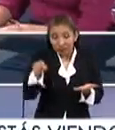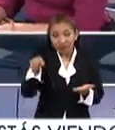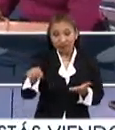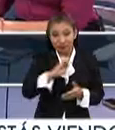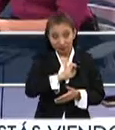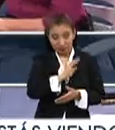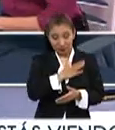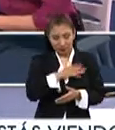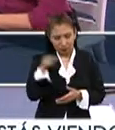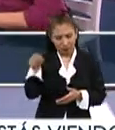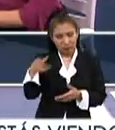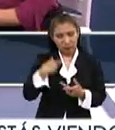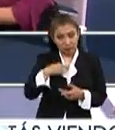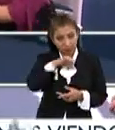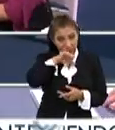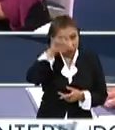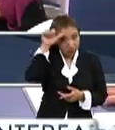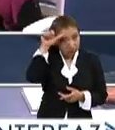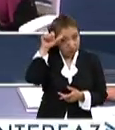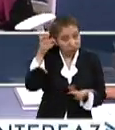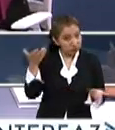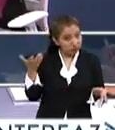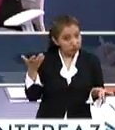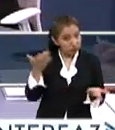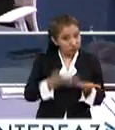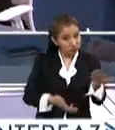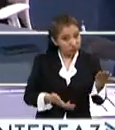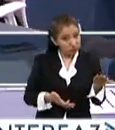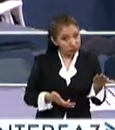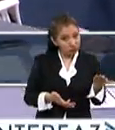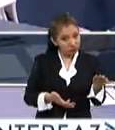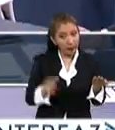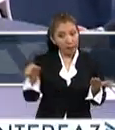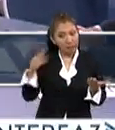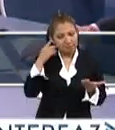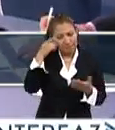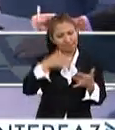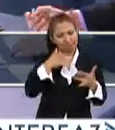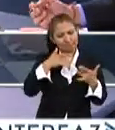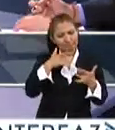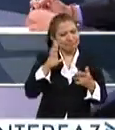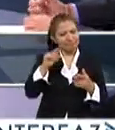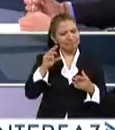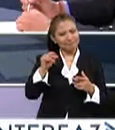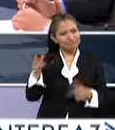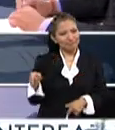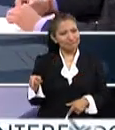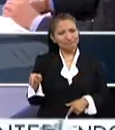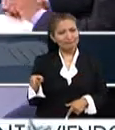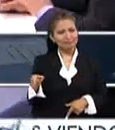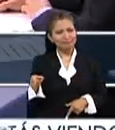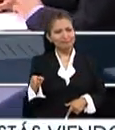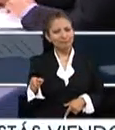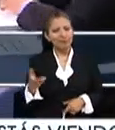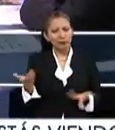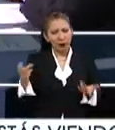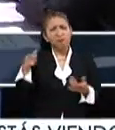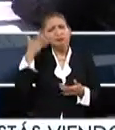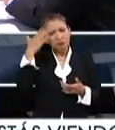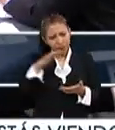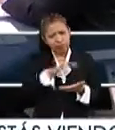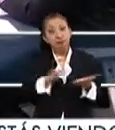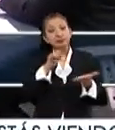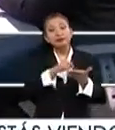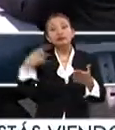escribir en español es una persona analfabeta. Pues hay quienes consideramos que no, que si saben